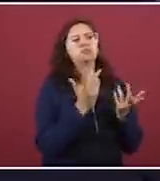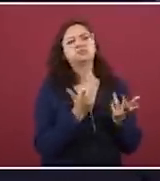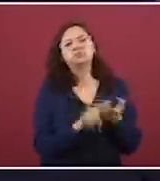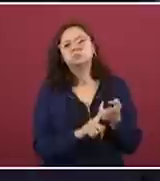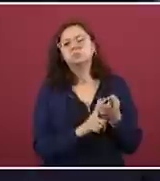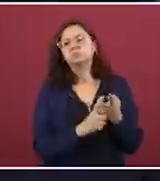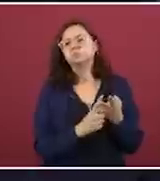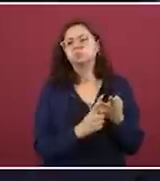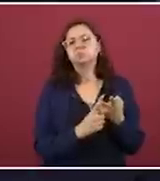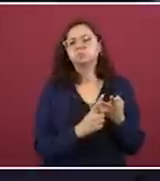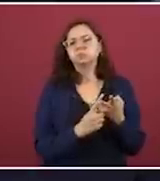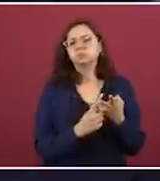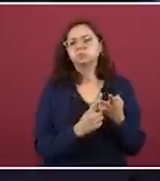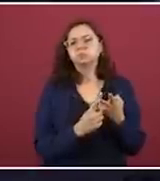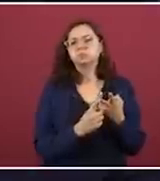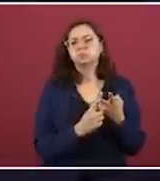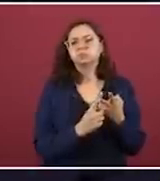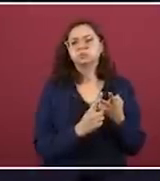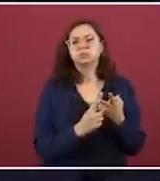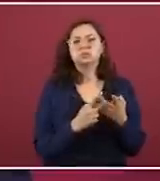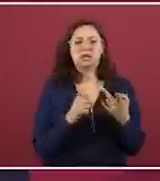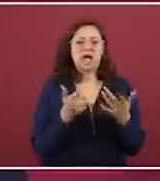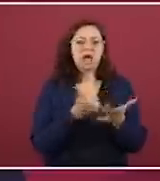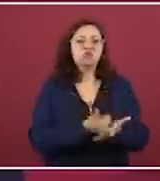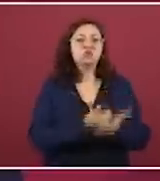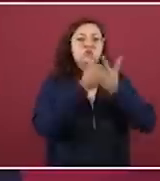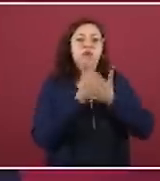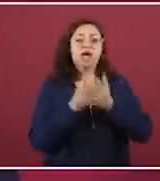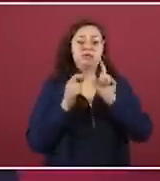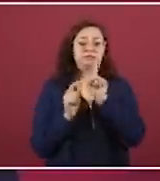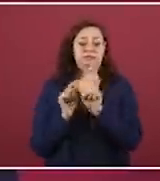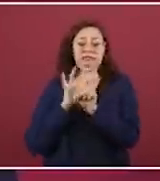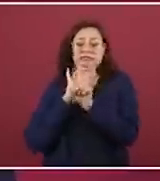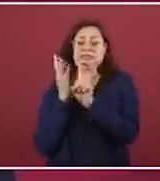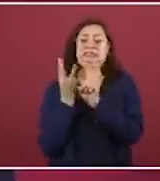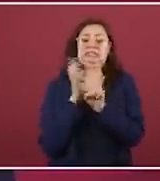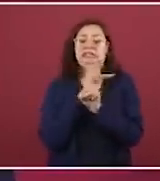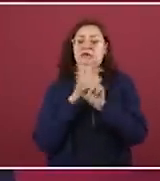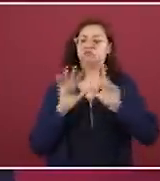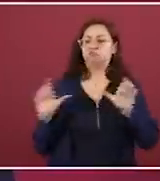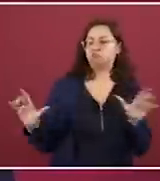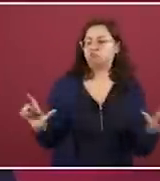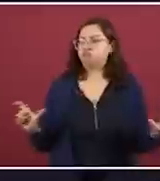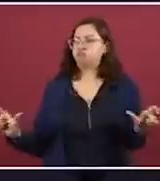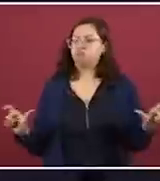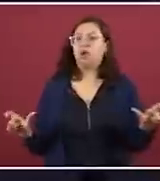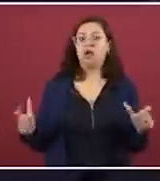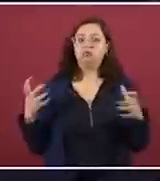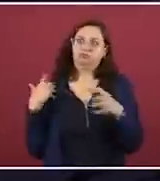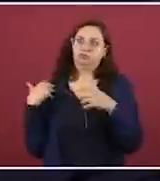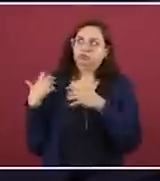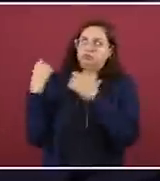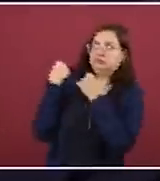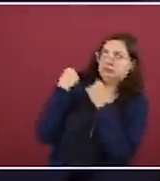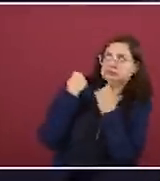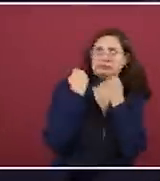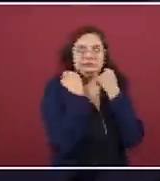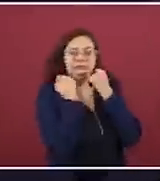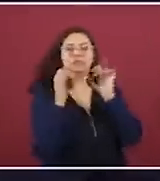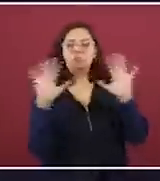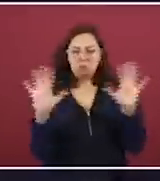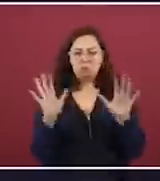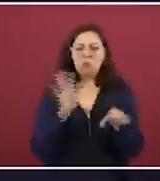no solo evitan que me apachurren, sino son profesionales. Me